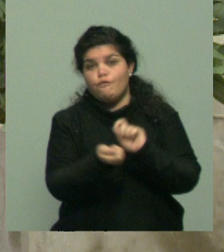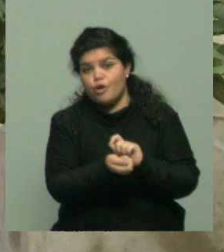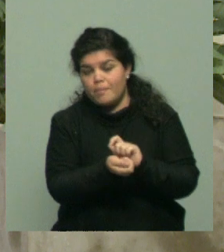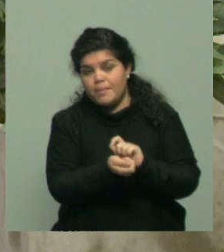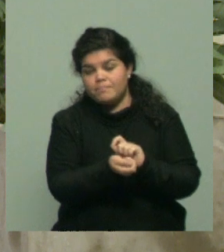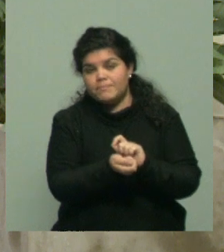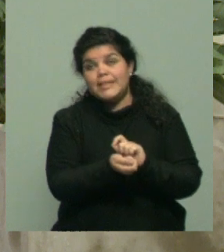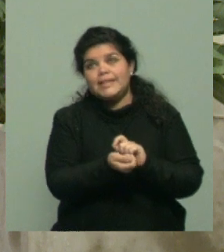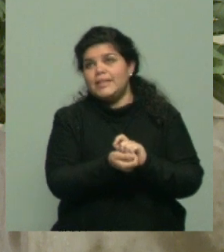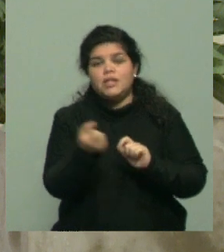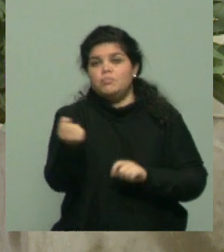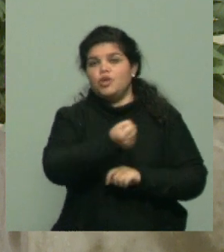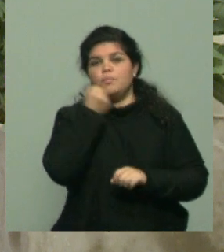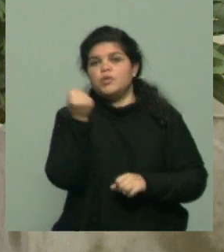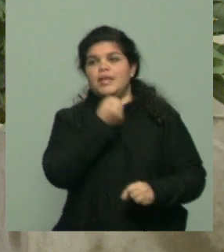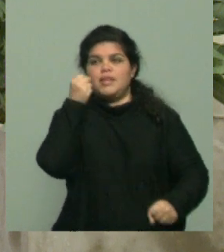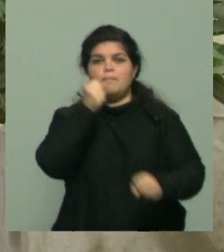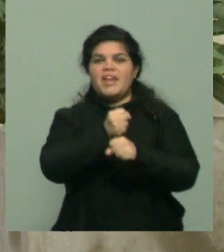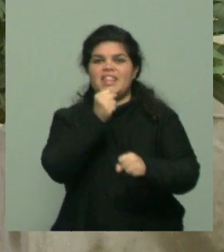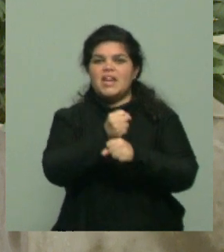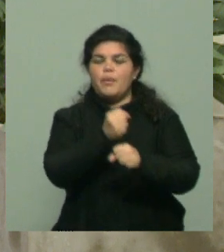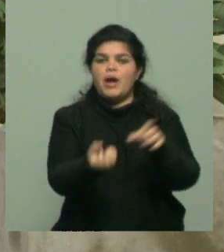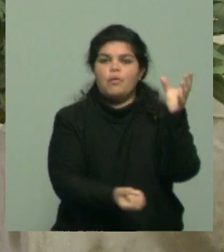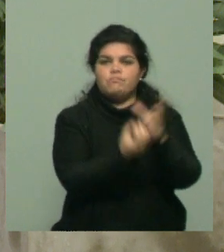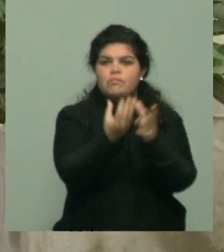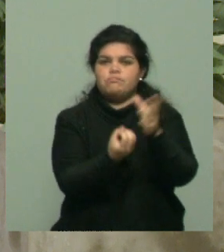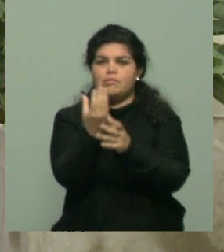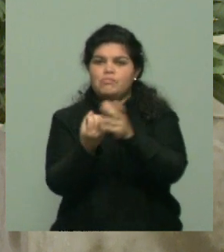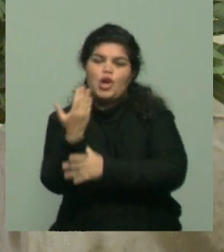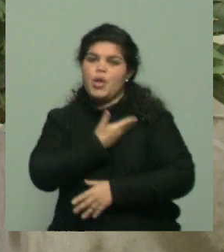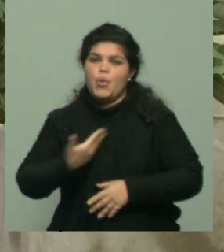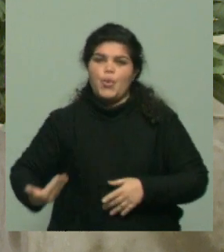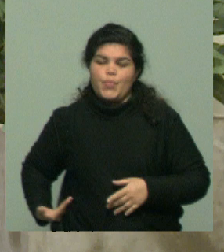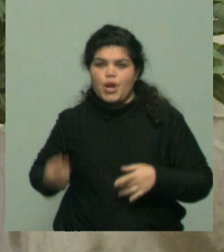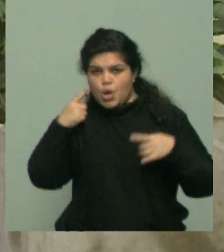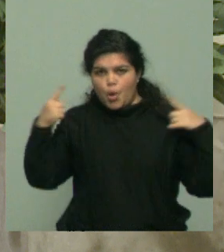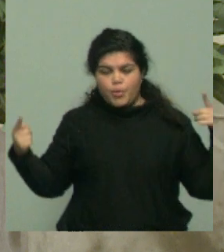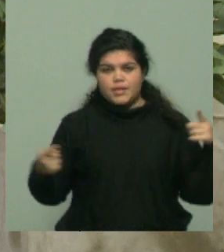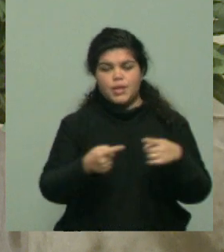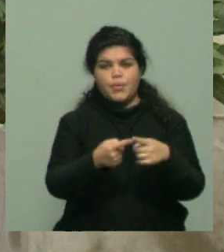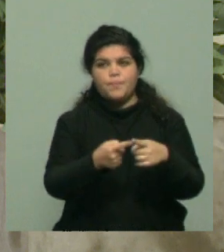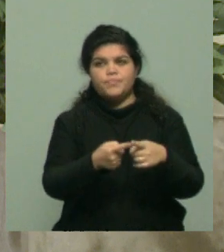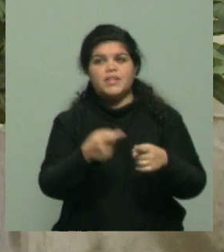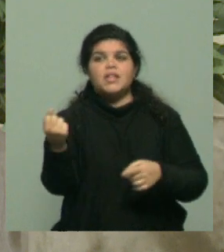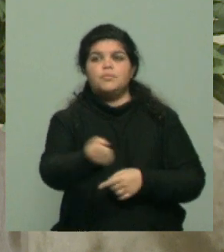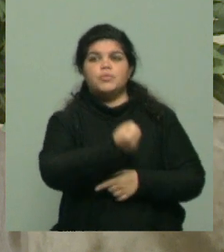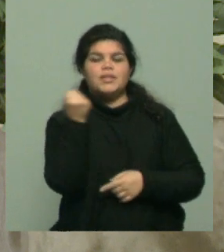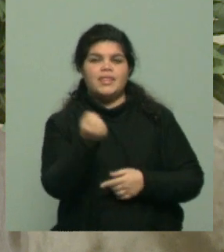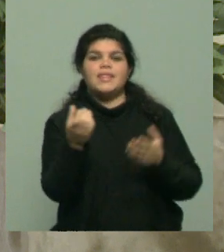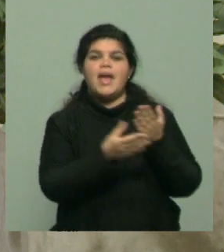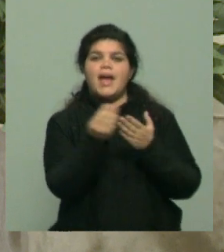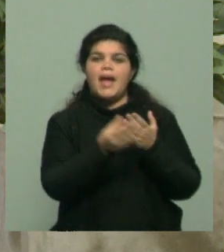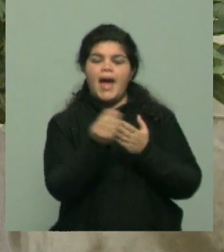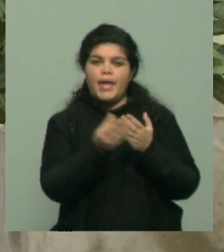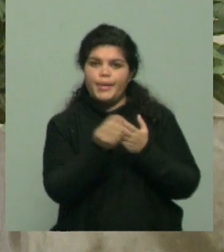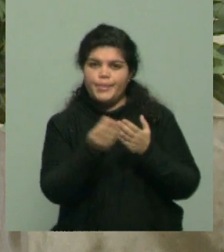para generar empleo, que es el propósito que enarbola el gobierno, es reducir el costo de contratación laboral. Hay que pensar que en nuestro